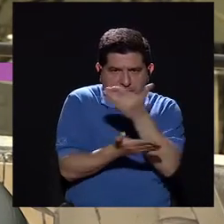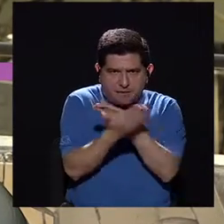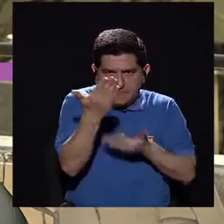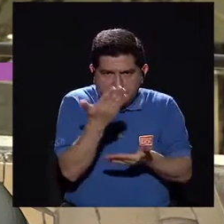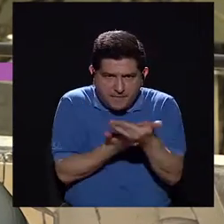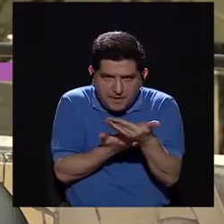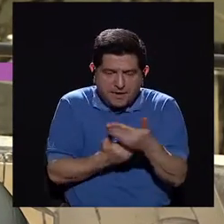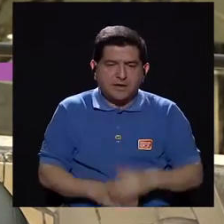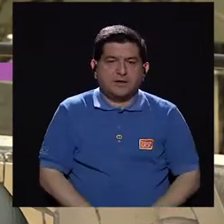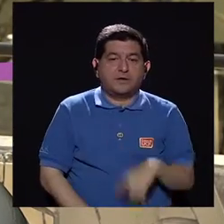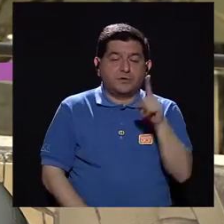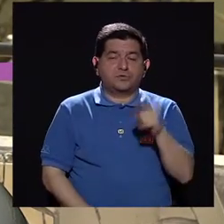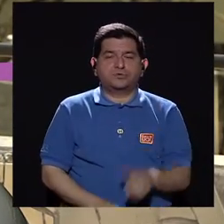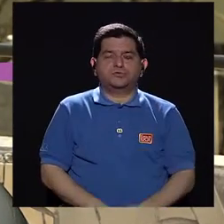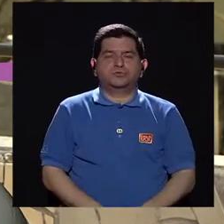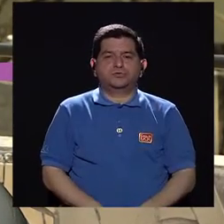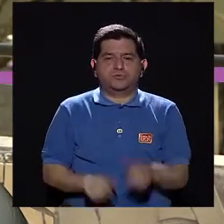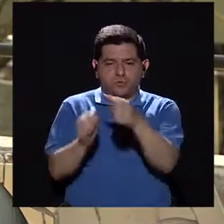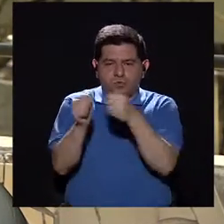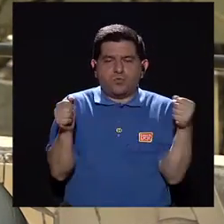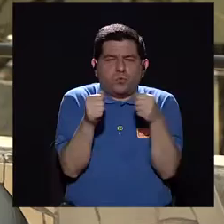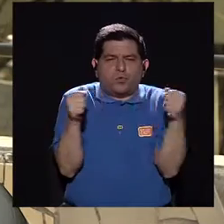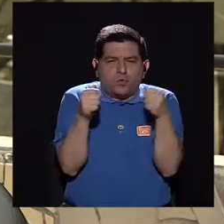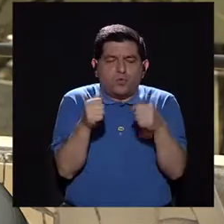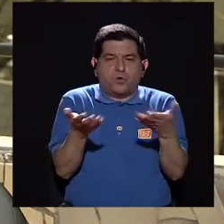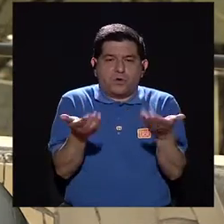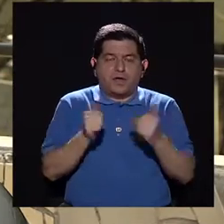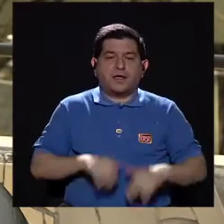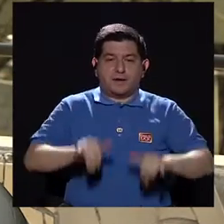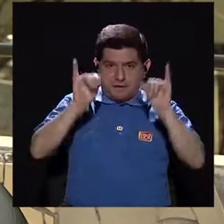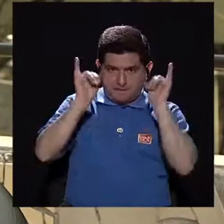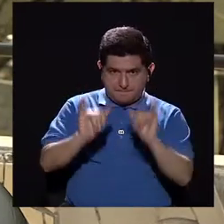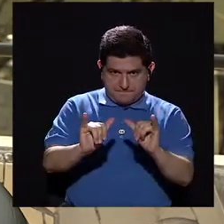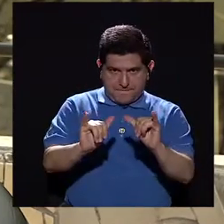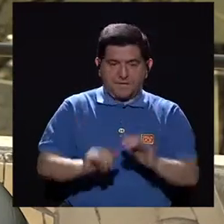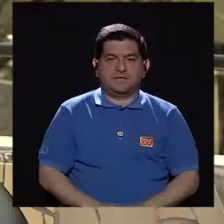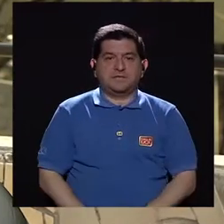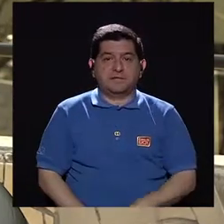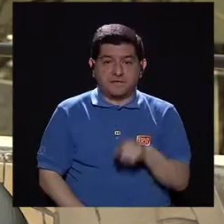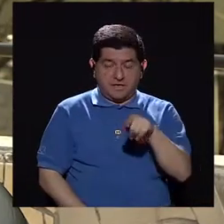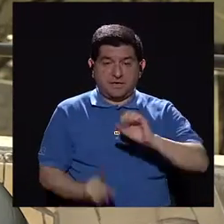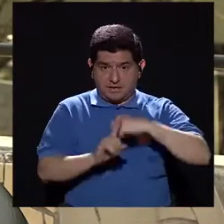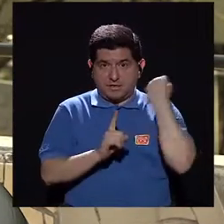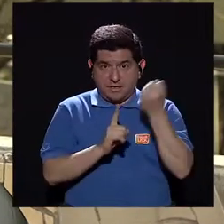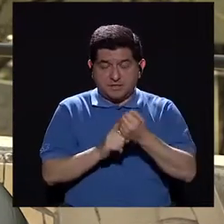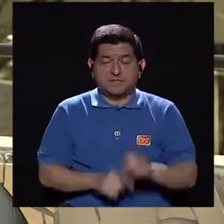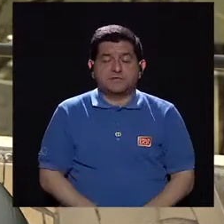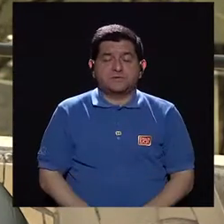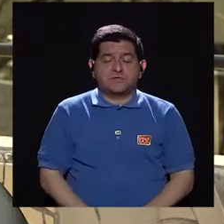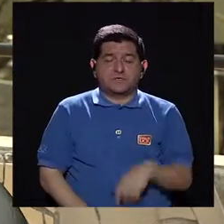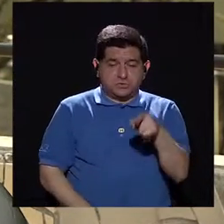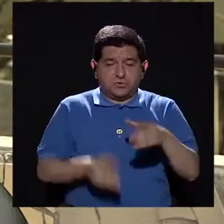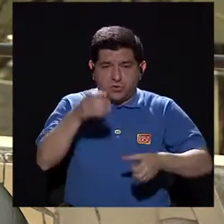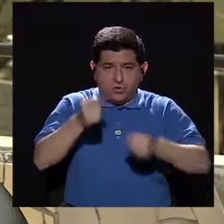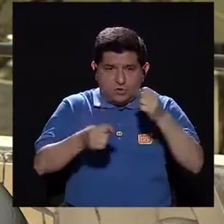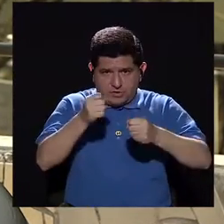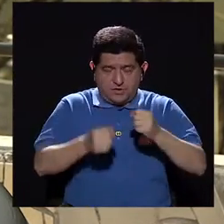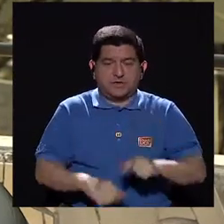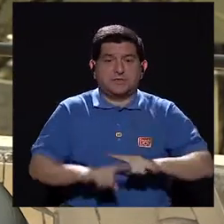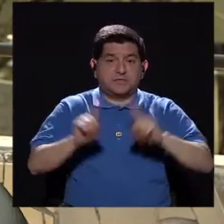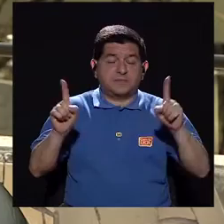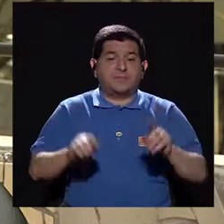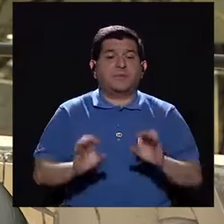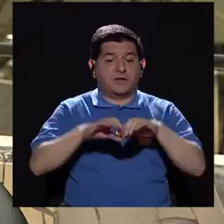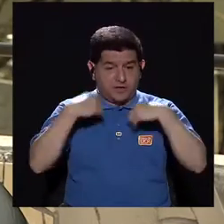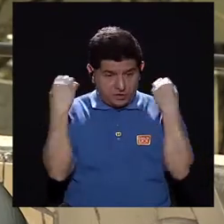lavamanos y un refrigerador si ellas quisieran conservar bajo refrigeración su leche materna. Pero